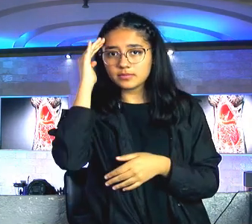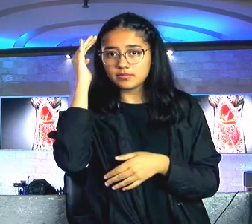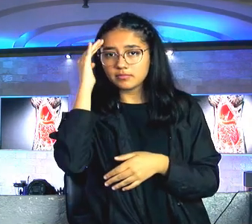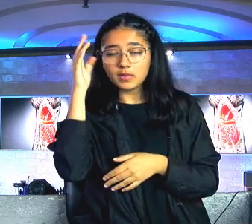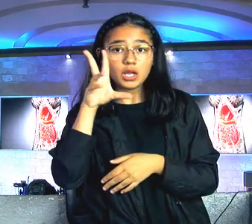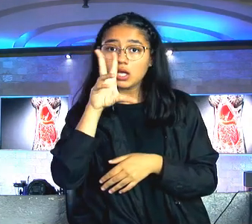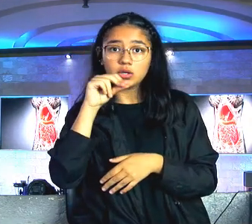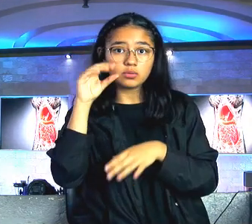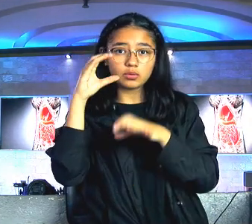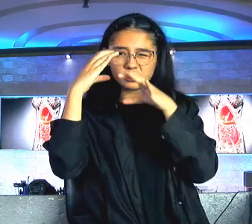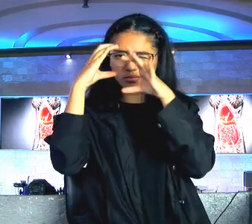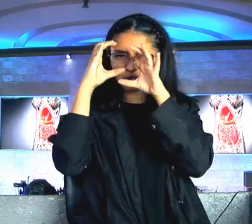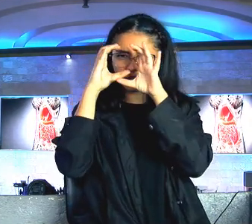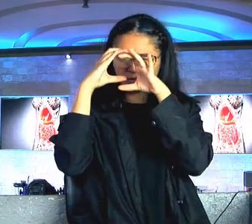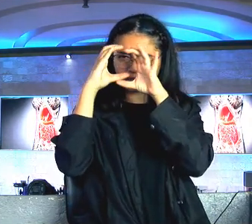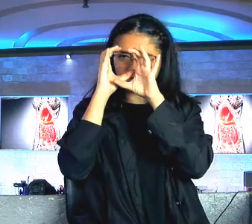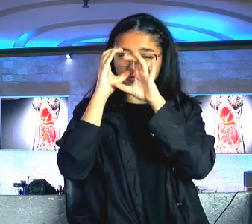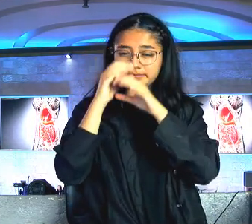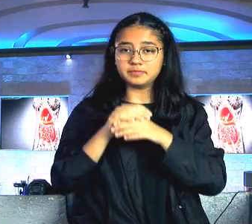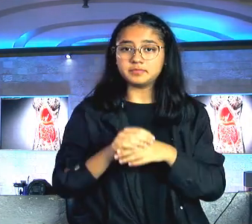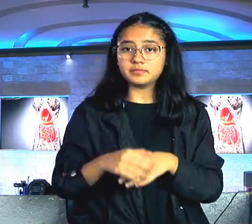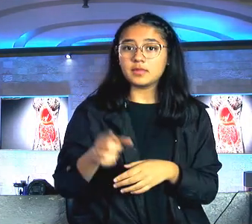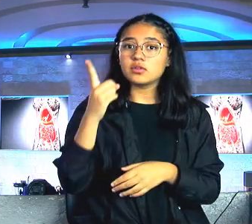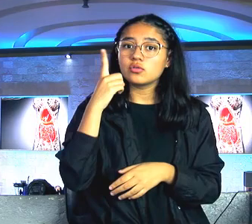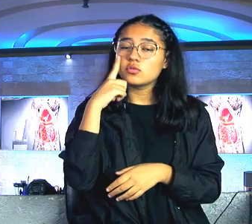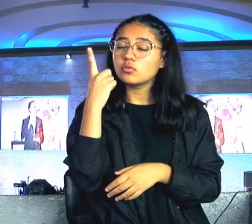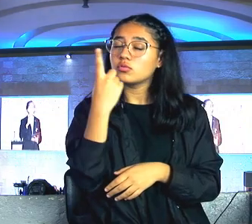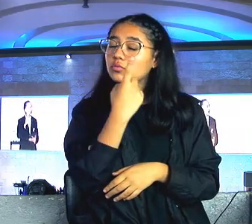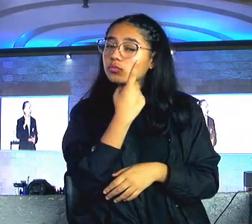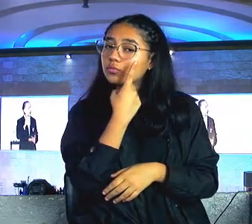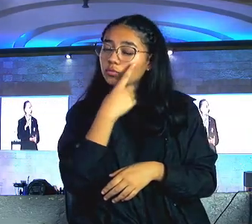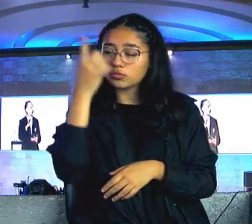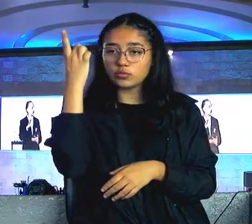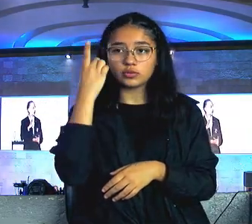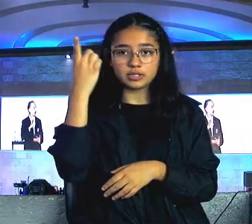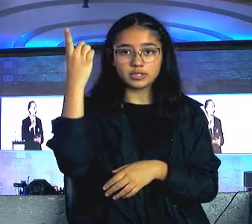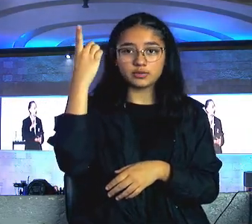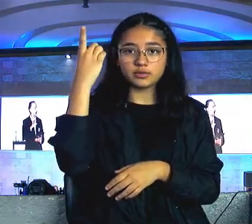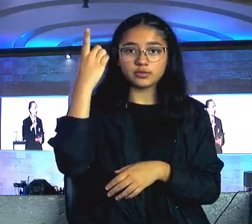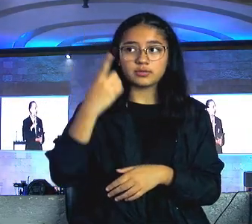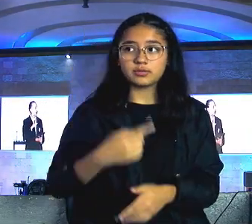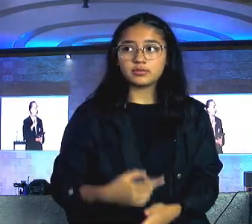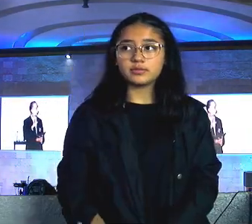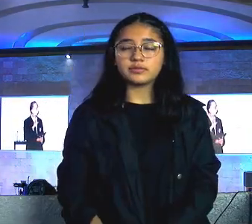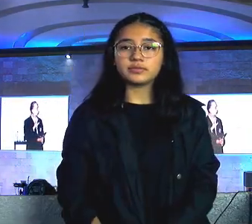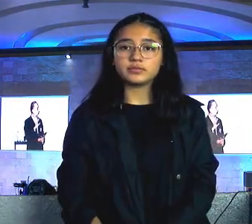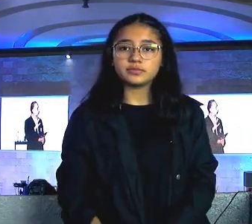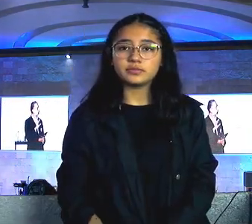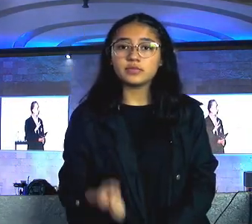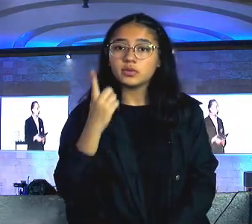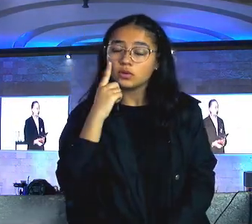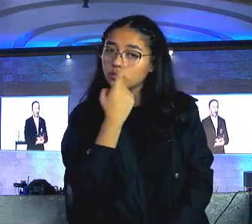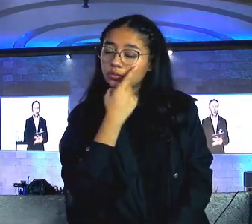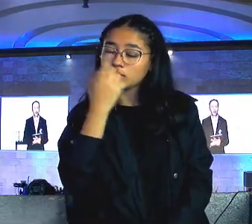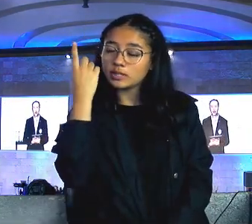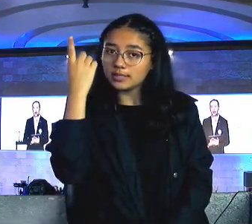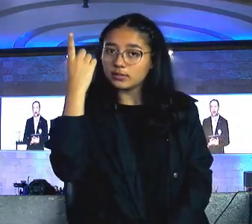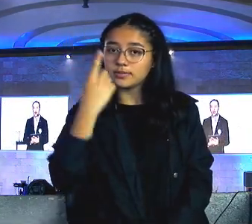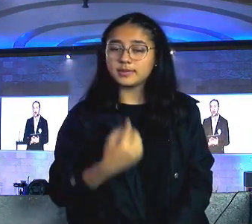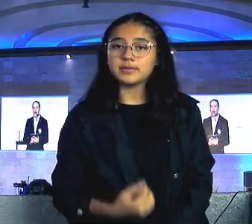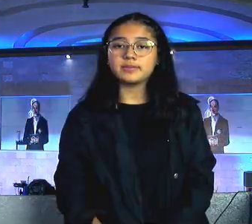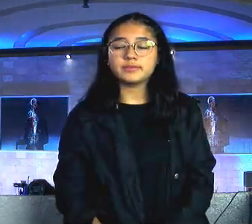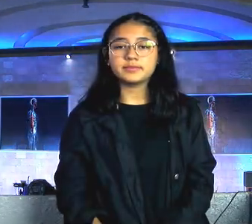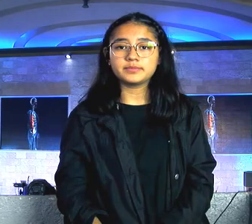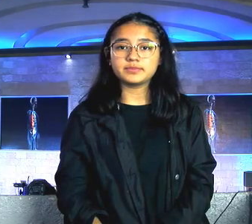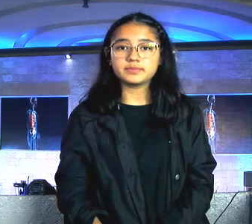cámara, son los ojos de Dios. Los ojos de Dios.